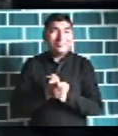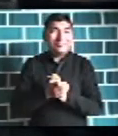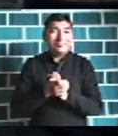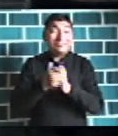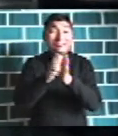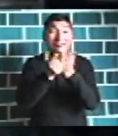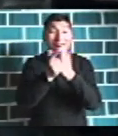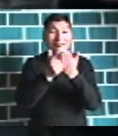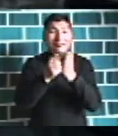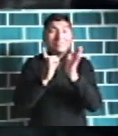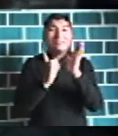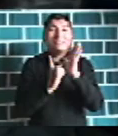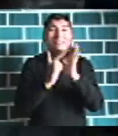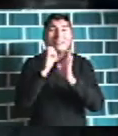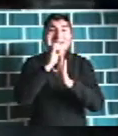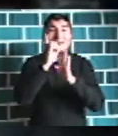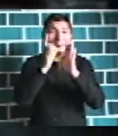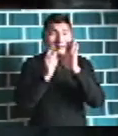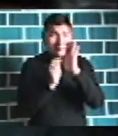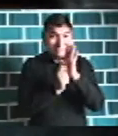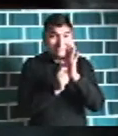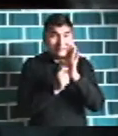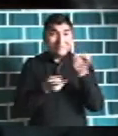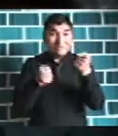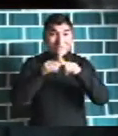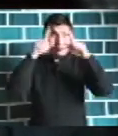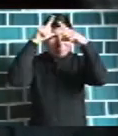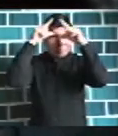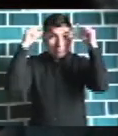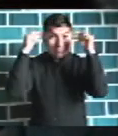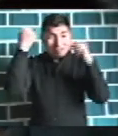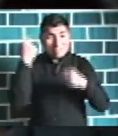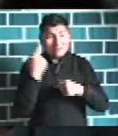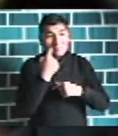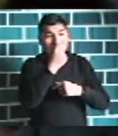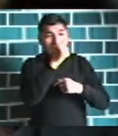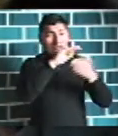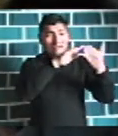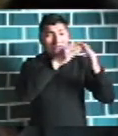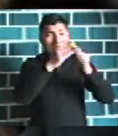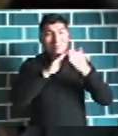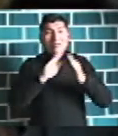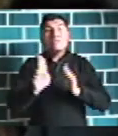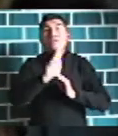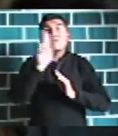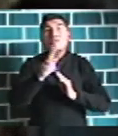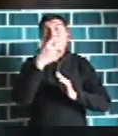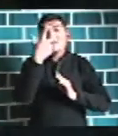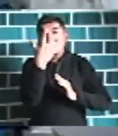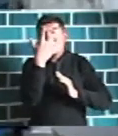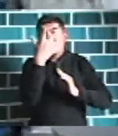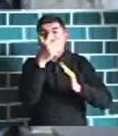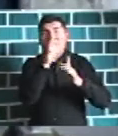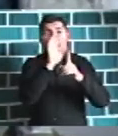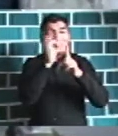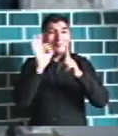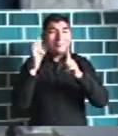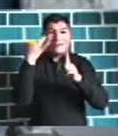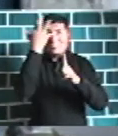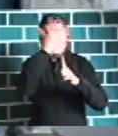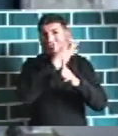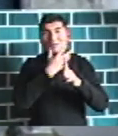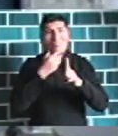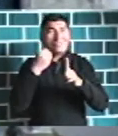el libro del deuteronomio cuando moisés se dirige al pueblo utiliza tres verbos maravillosos